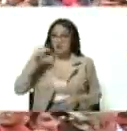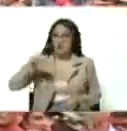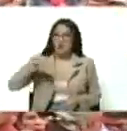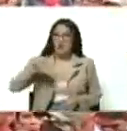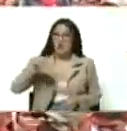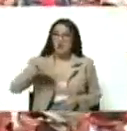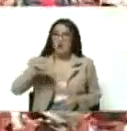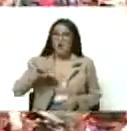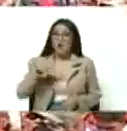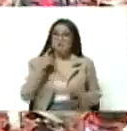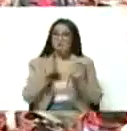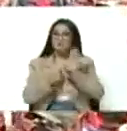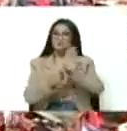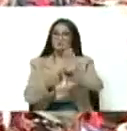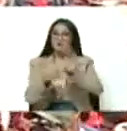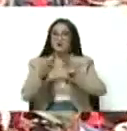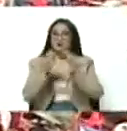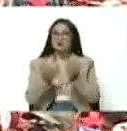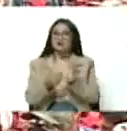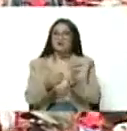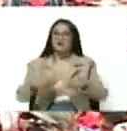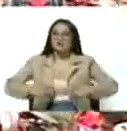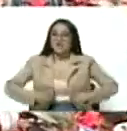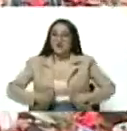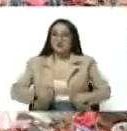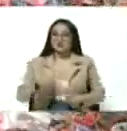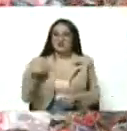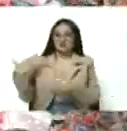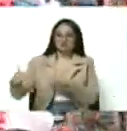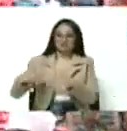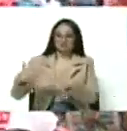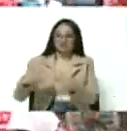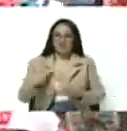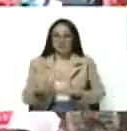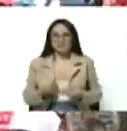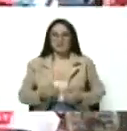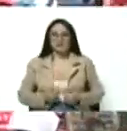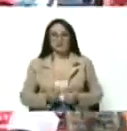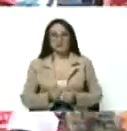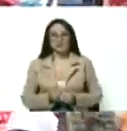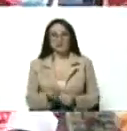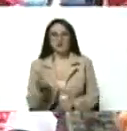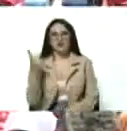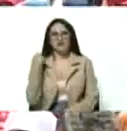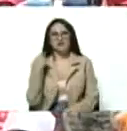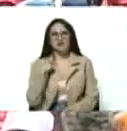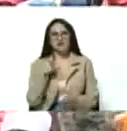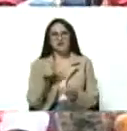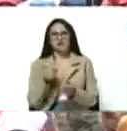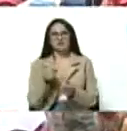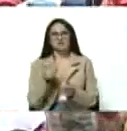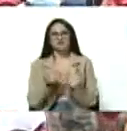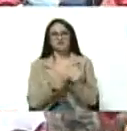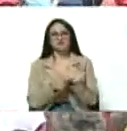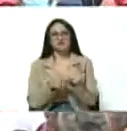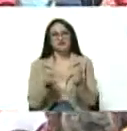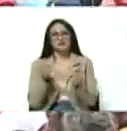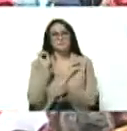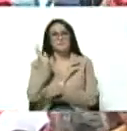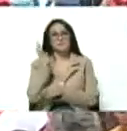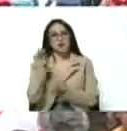a Venezuela y al mundo el esfuerzo que hemos venido haciendo. Ayer yo presenté en el programa ahí, en la reunión de,